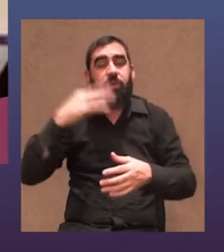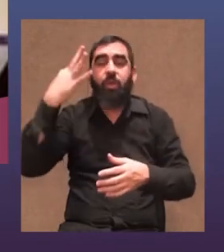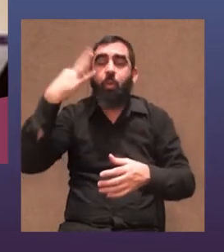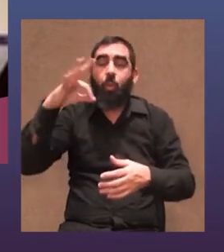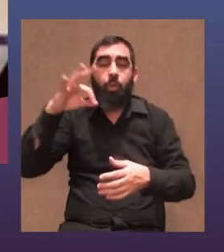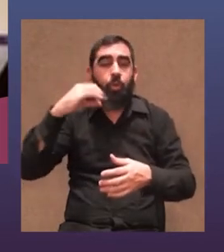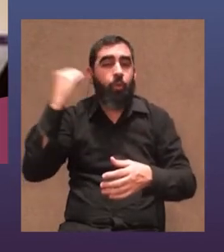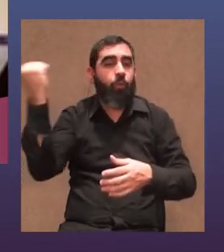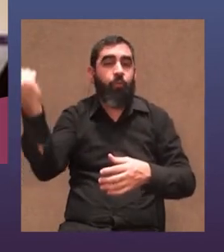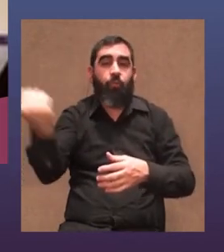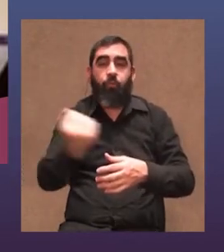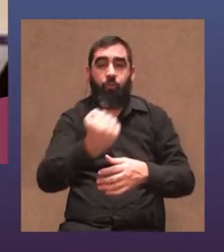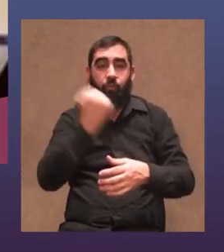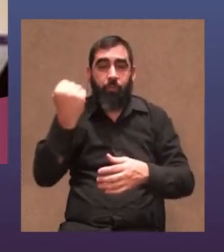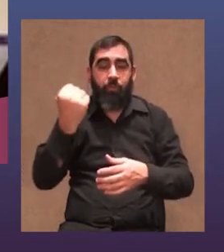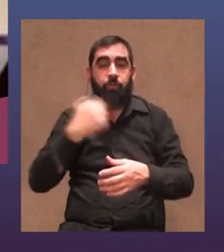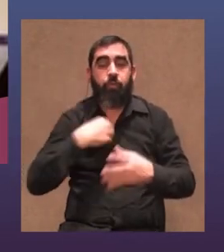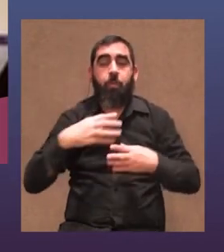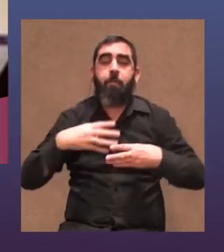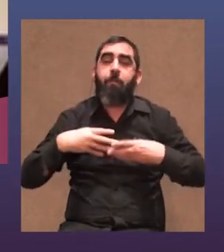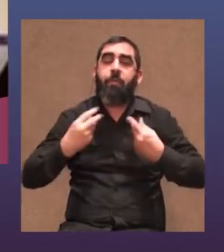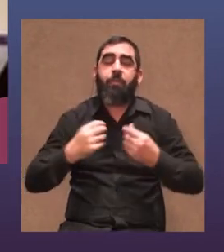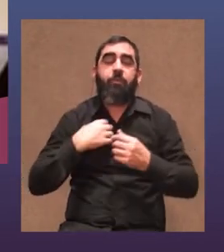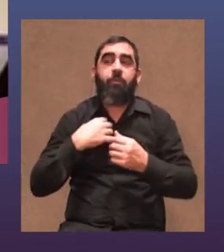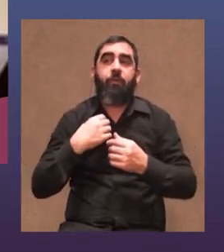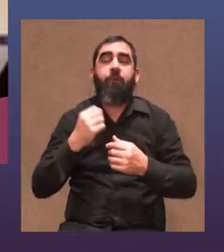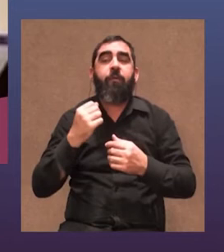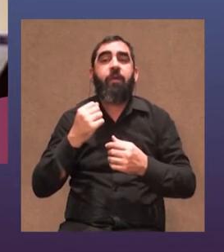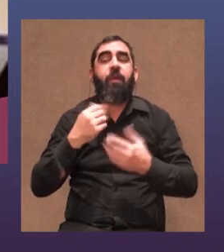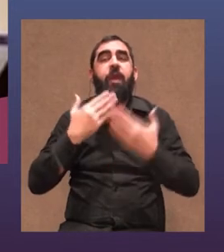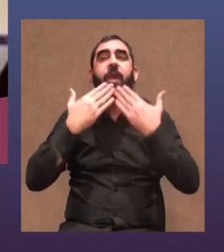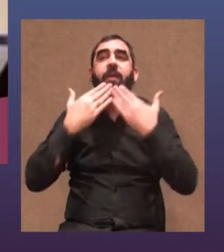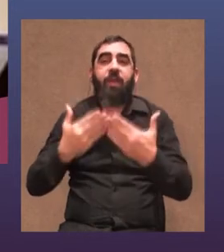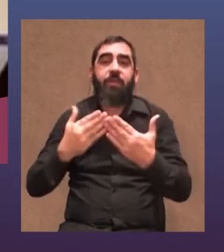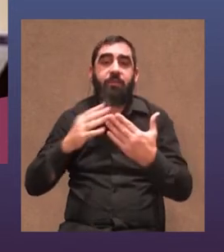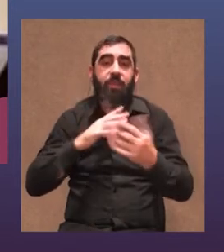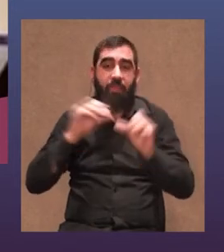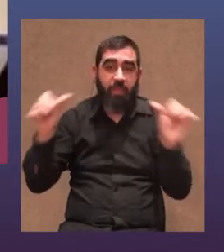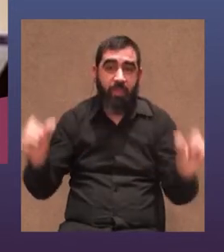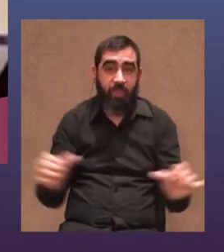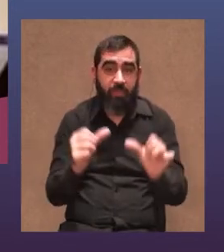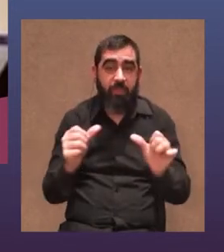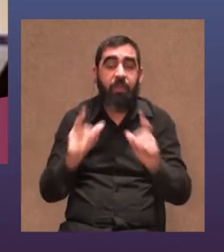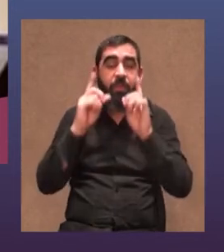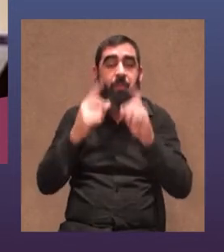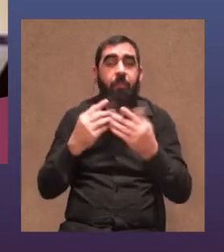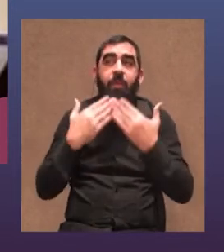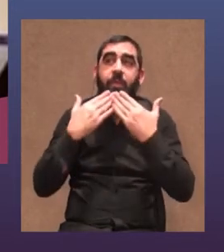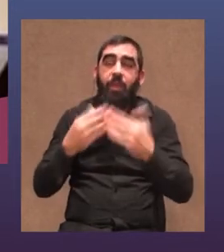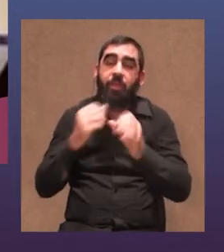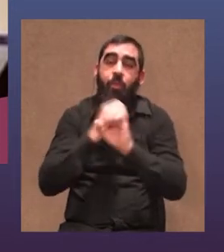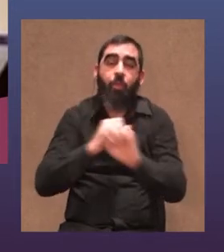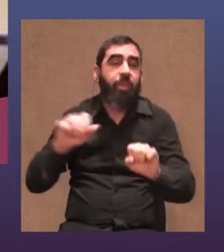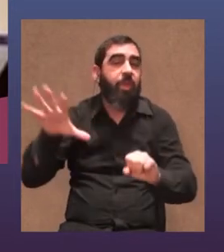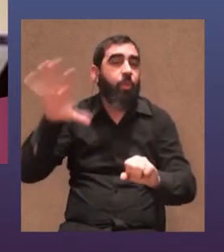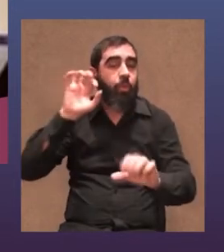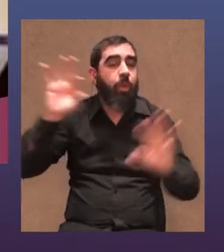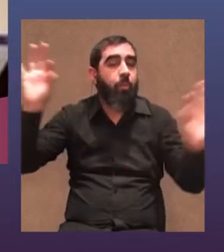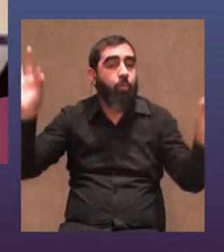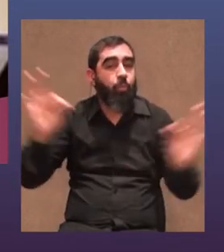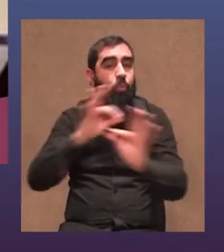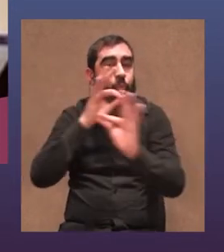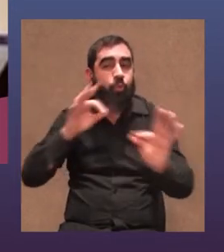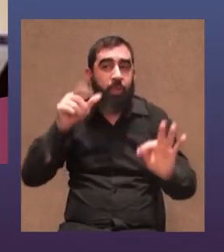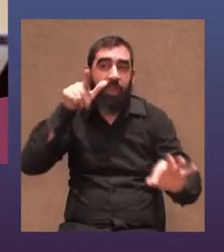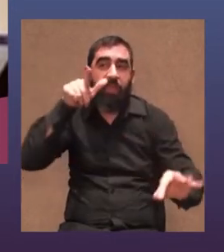es algo único. Uh-huh. Yo me siento privilegiado de poder hacerlo. Me siento privilegiado de poder escuchar música en